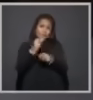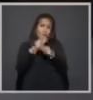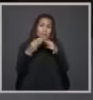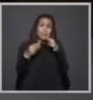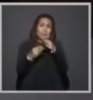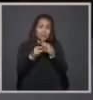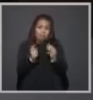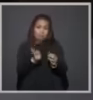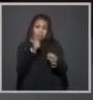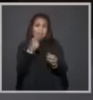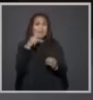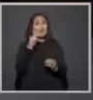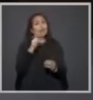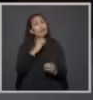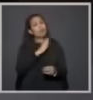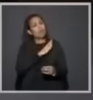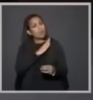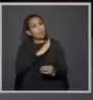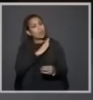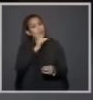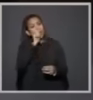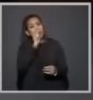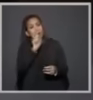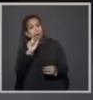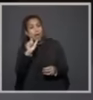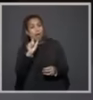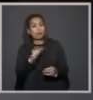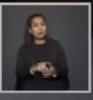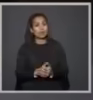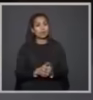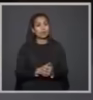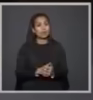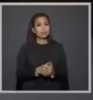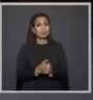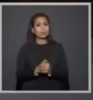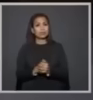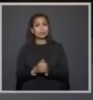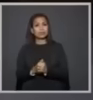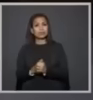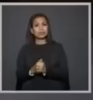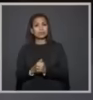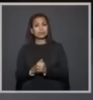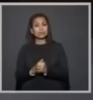el bienestar del alma, y estamos planteando que